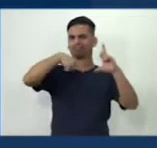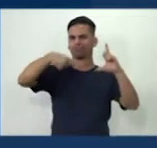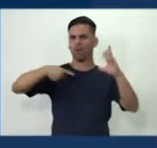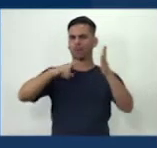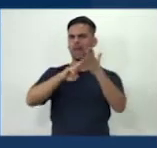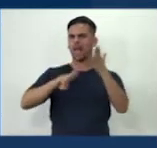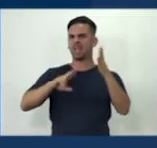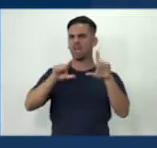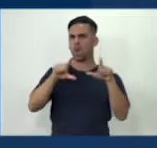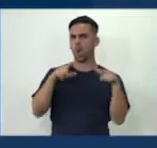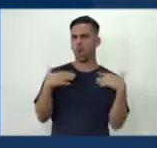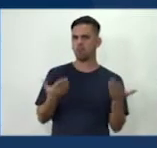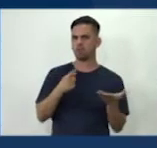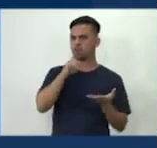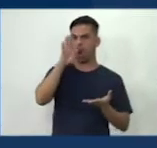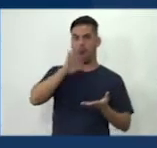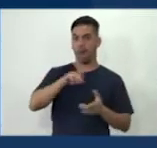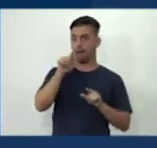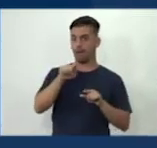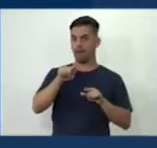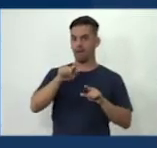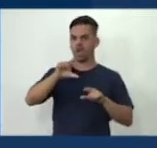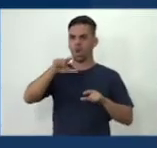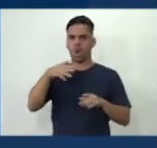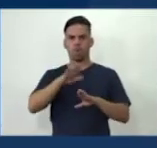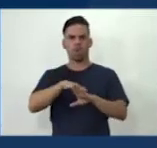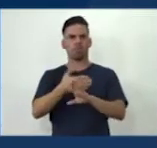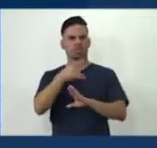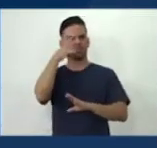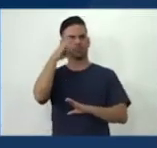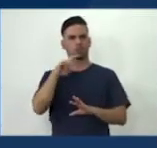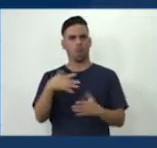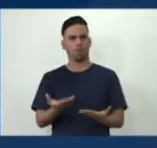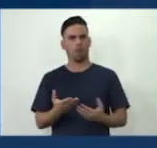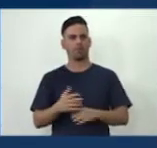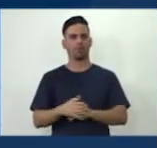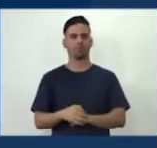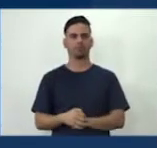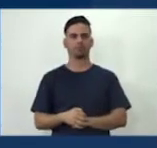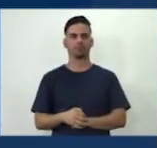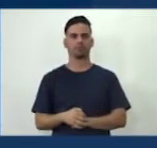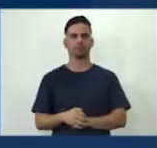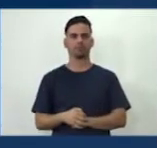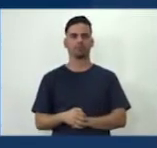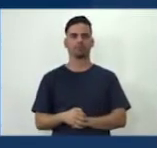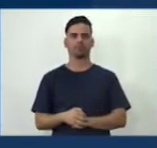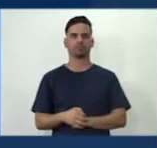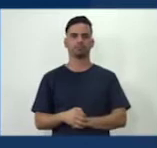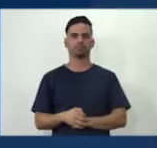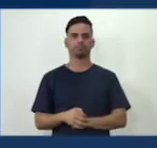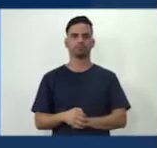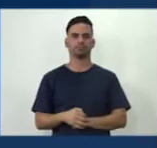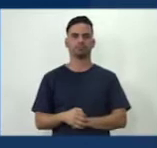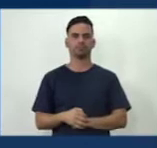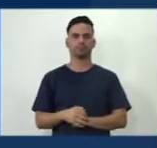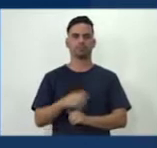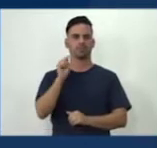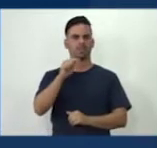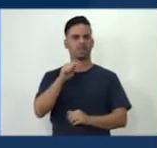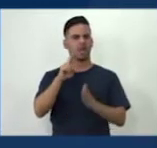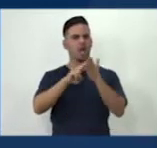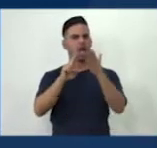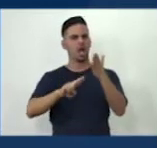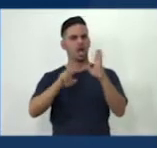corriente eléctrica en la bobina. Inciso B, realice el esquema de cada caso para obtener corriente eléctrica en la bobina. El